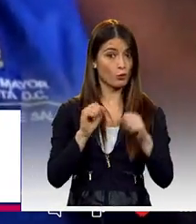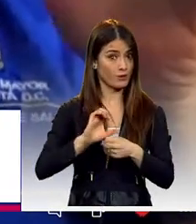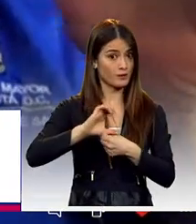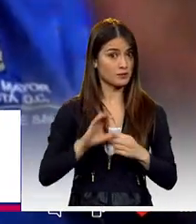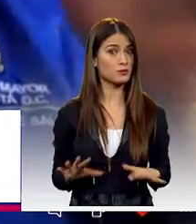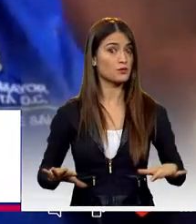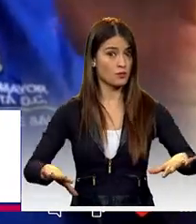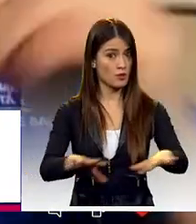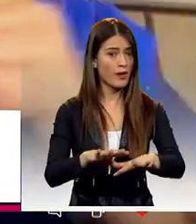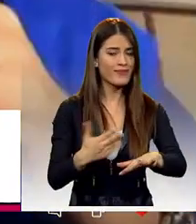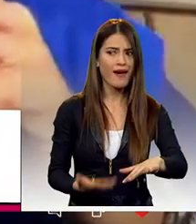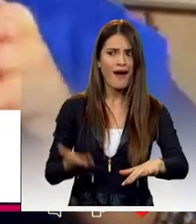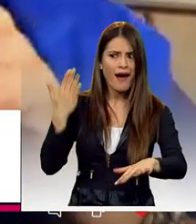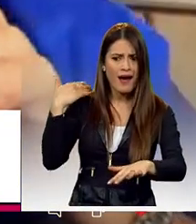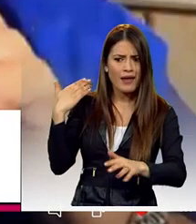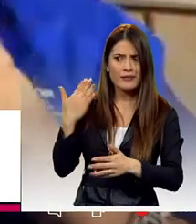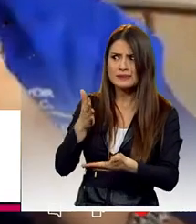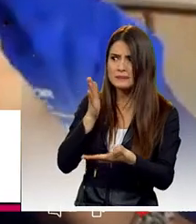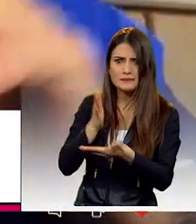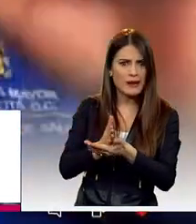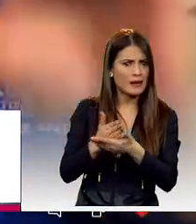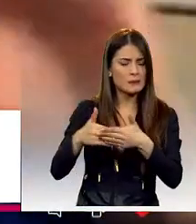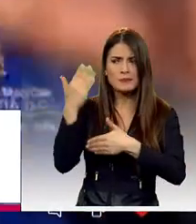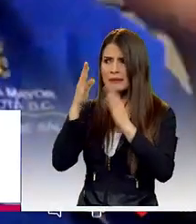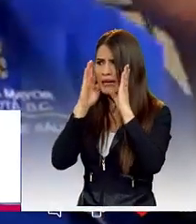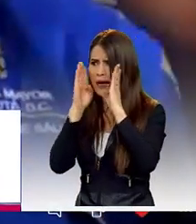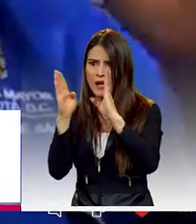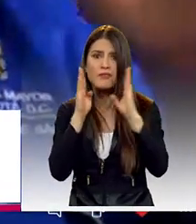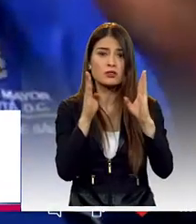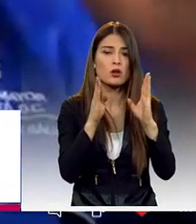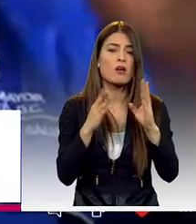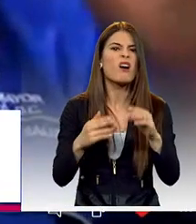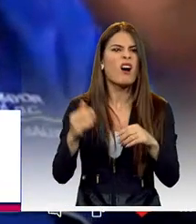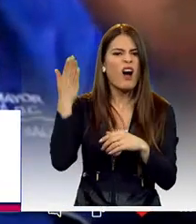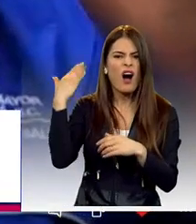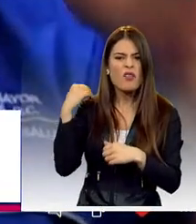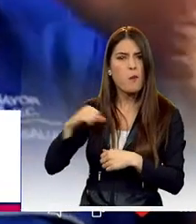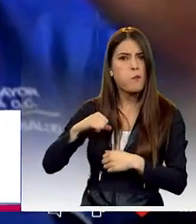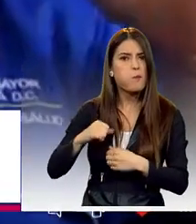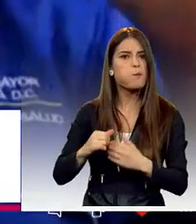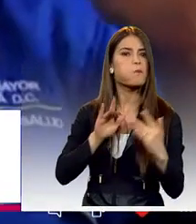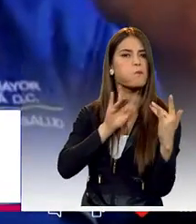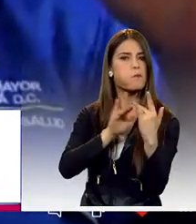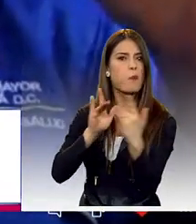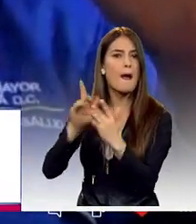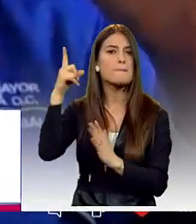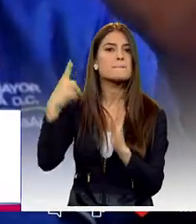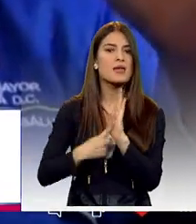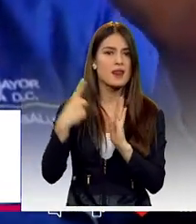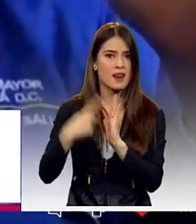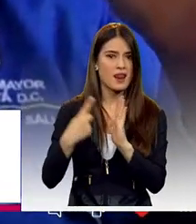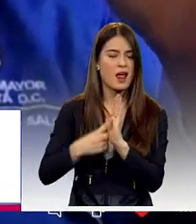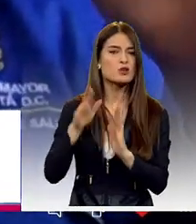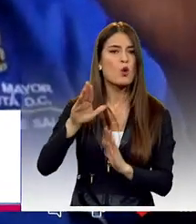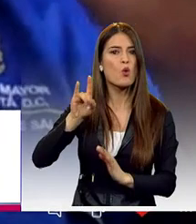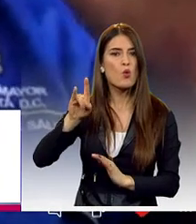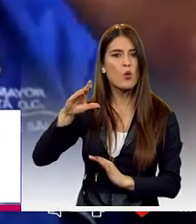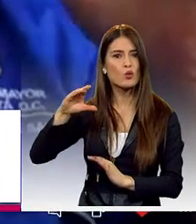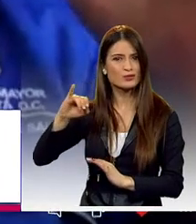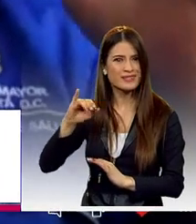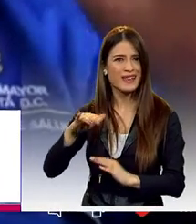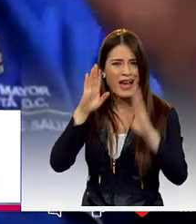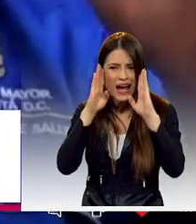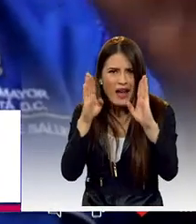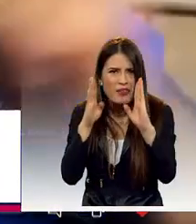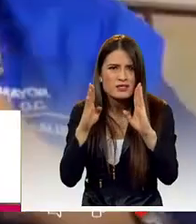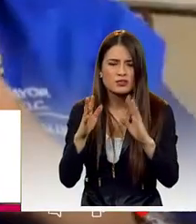a atender esta pandemia con una capacidad de 1,000 camas de cuidados intensivos. 1,000 camas teníamos en enero, en diciembre del año pasado